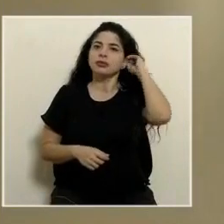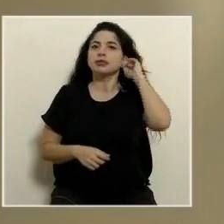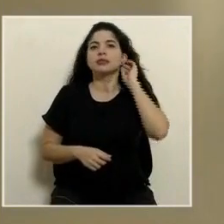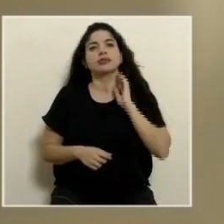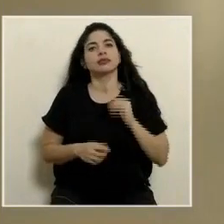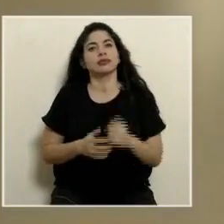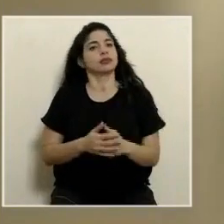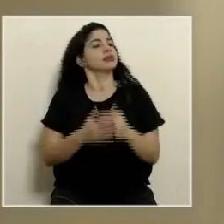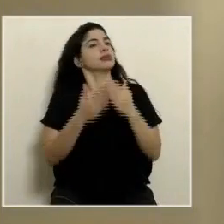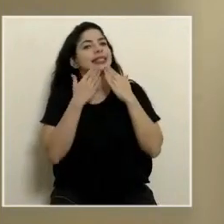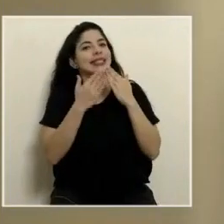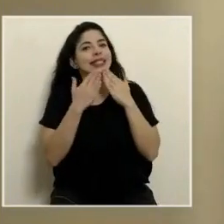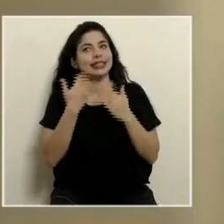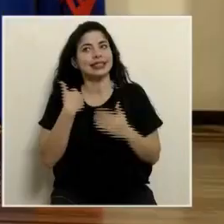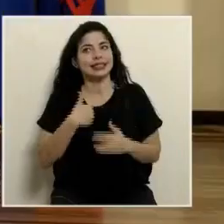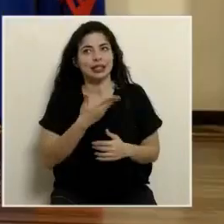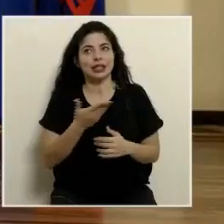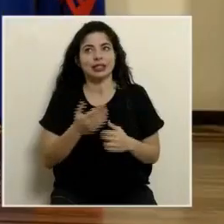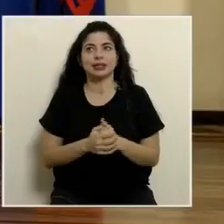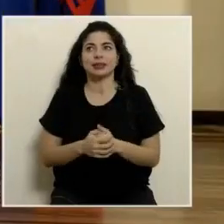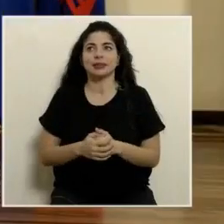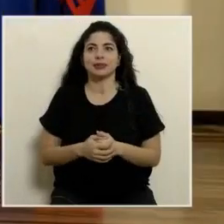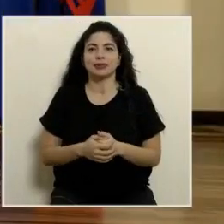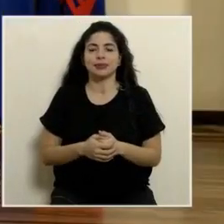Muchas gracias, señores.